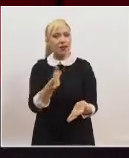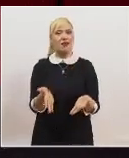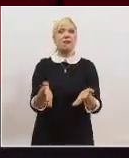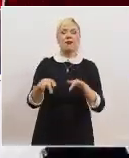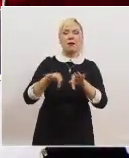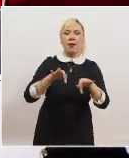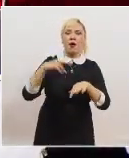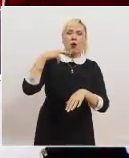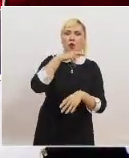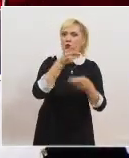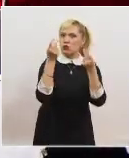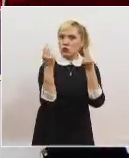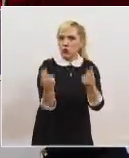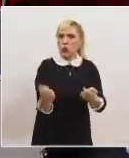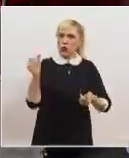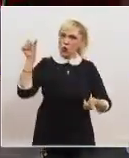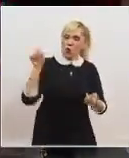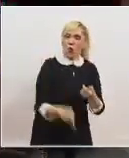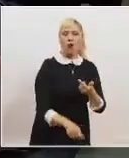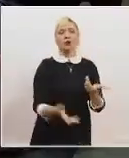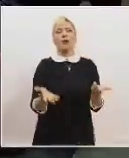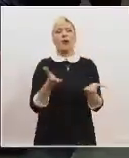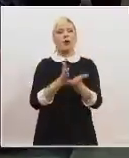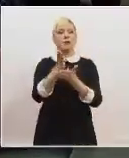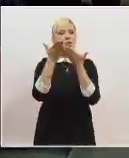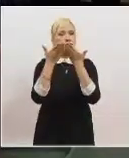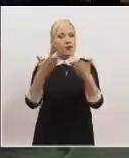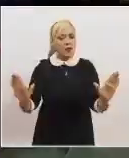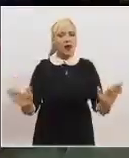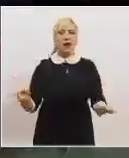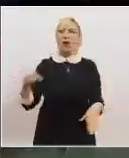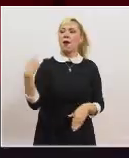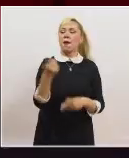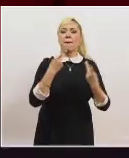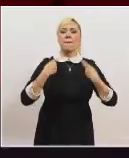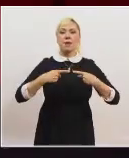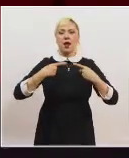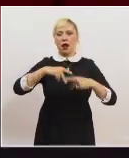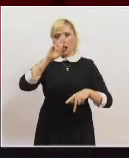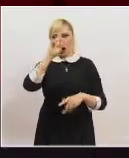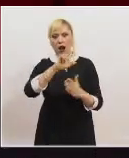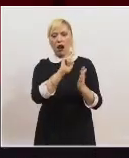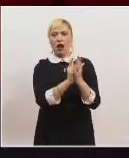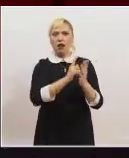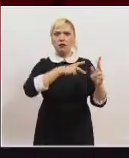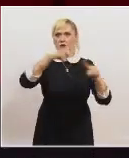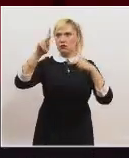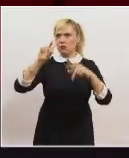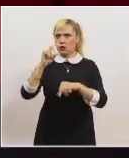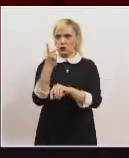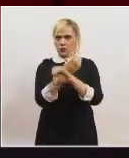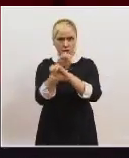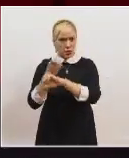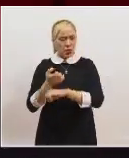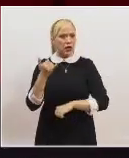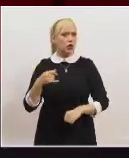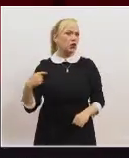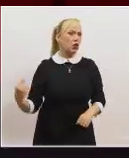como fortalecer la relación entre la ciudadanía y las personas juzgadoras. Si el Poder